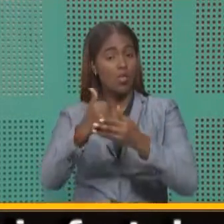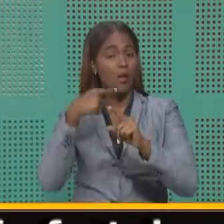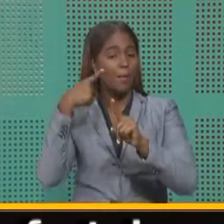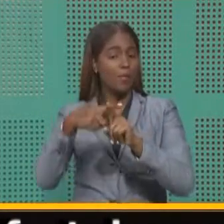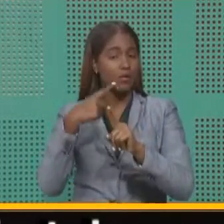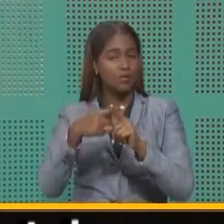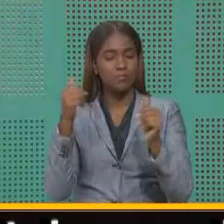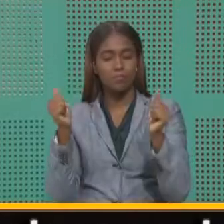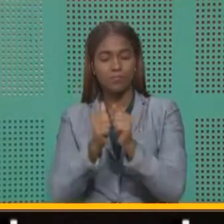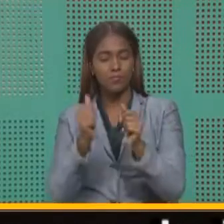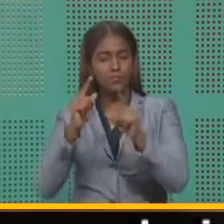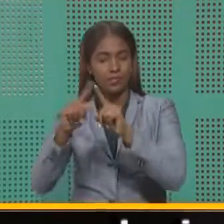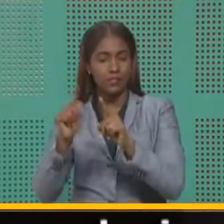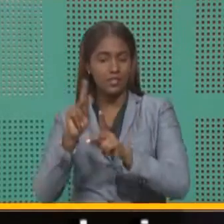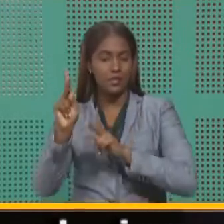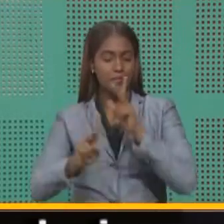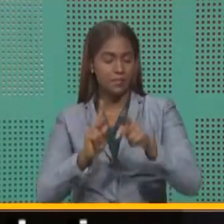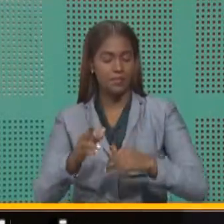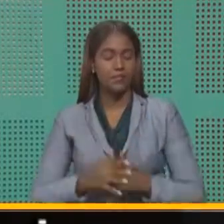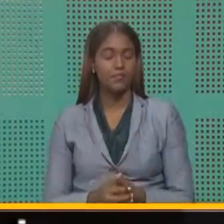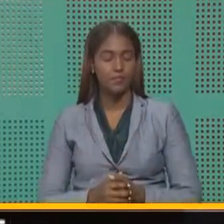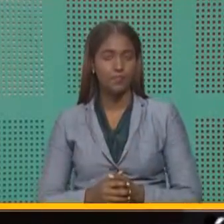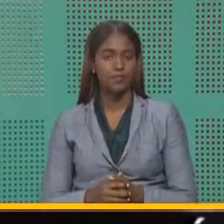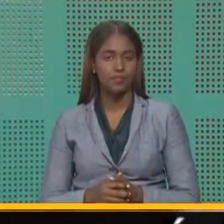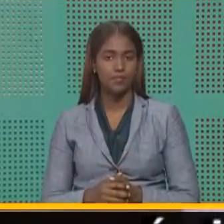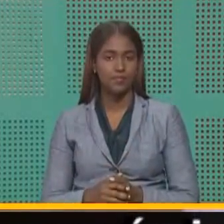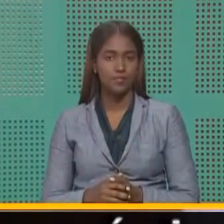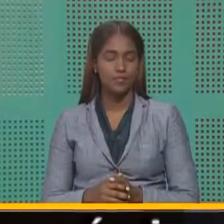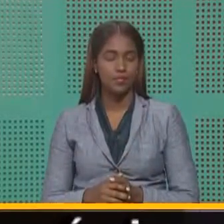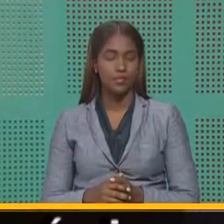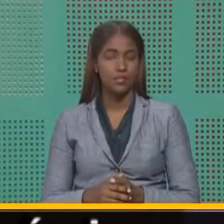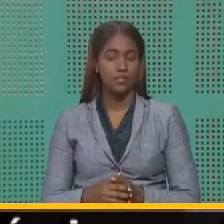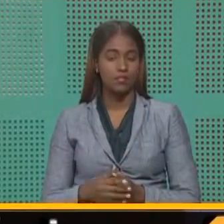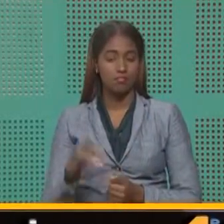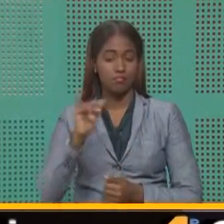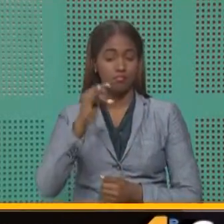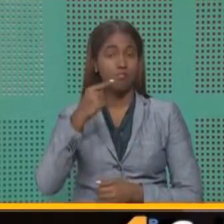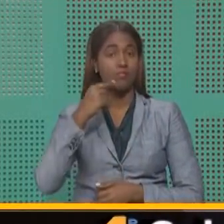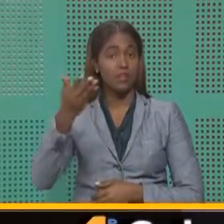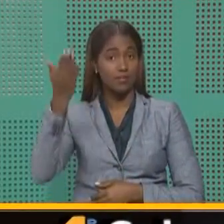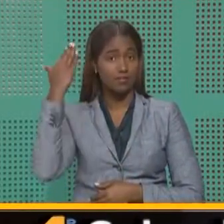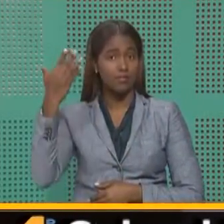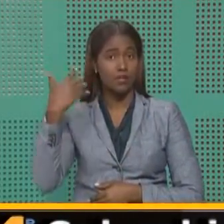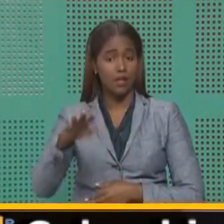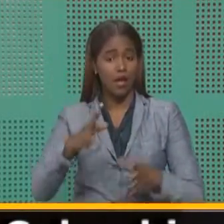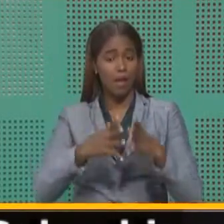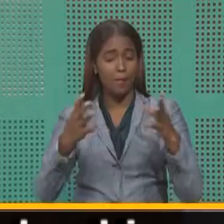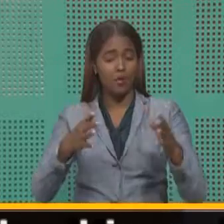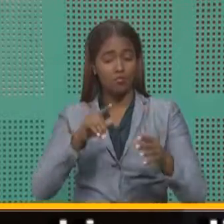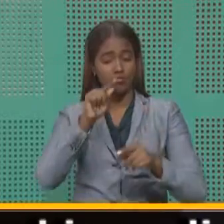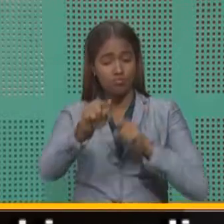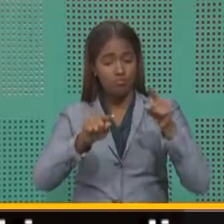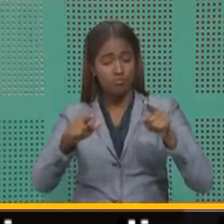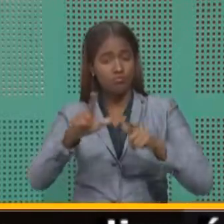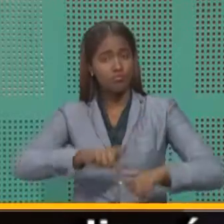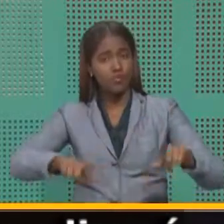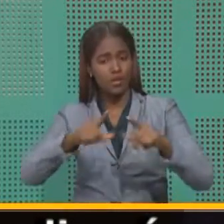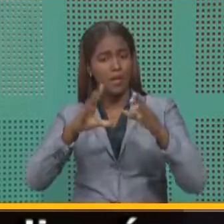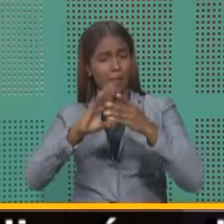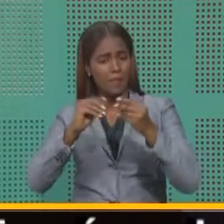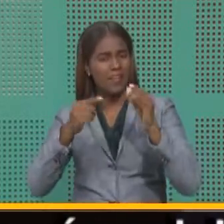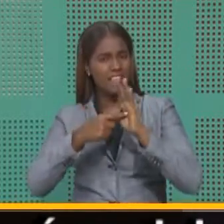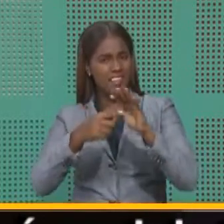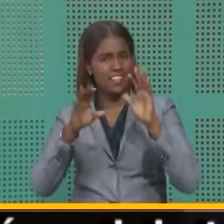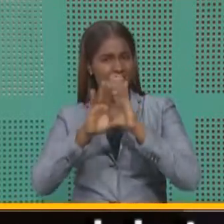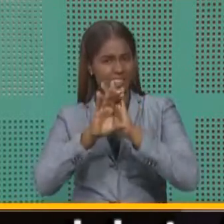la sociedad hay problemas y hay avances en muchos sectores y acá sólo estoy mencionando algunos de ellos por supuesto el